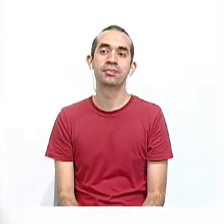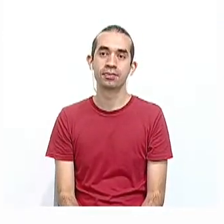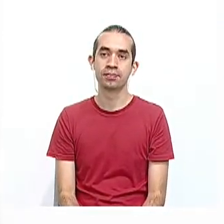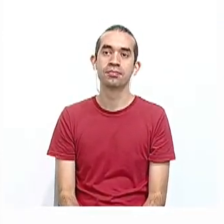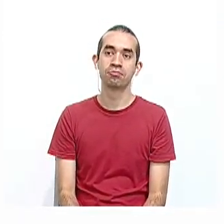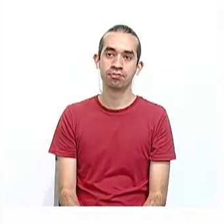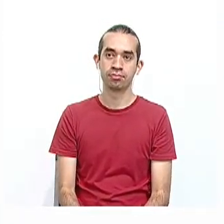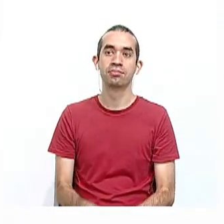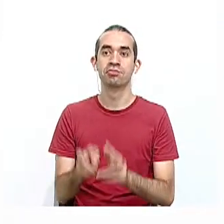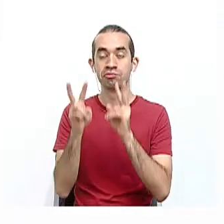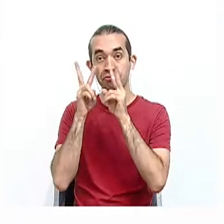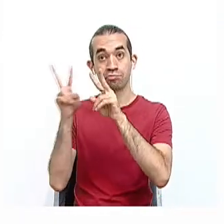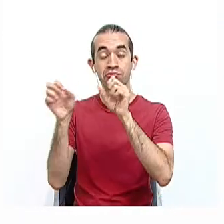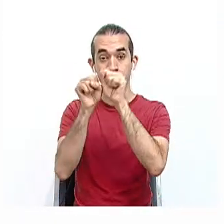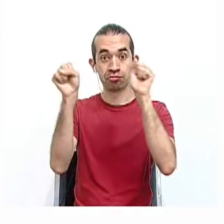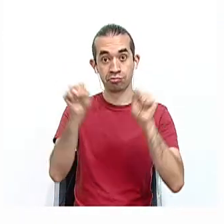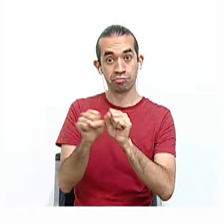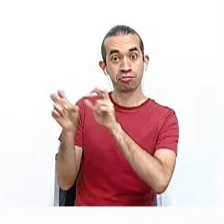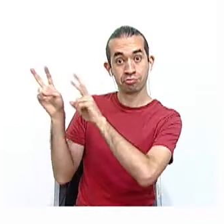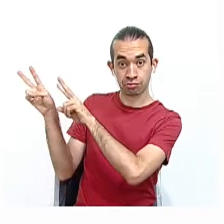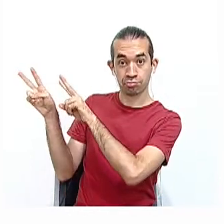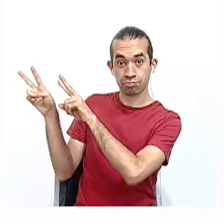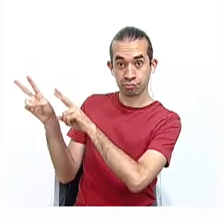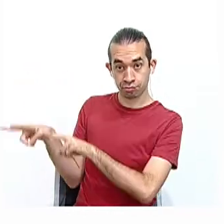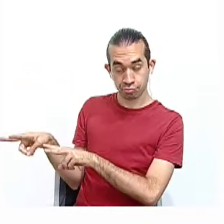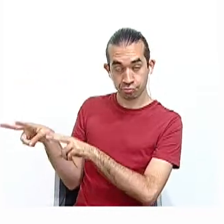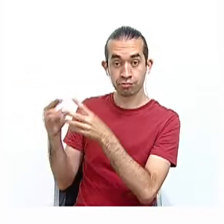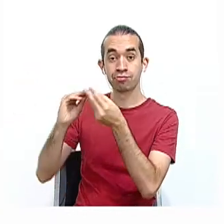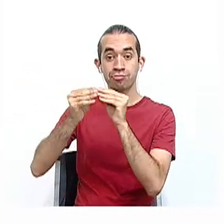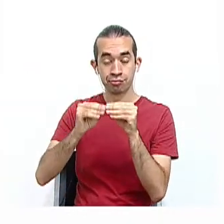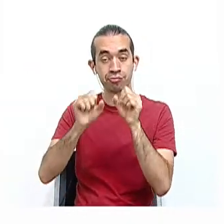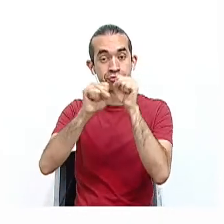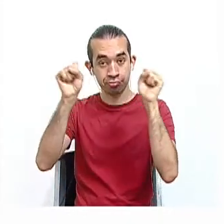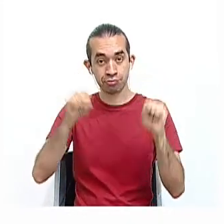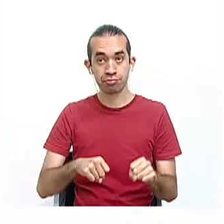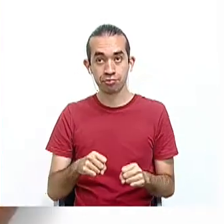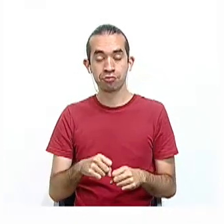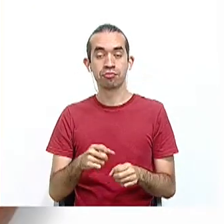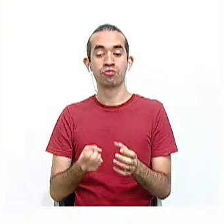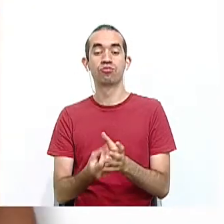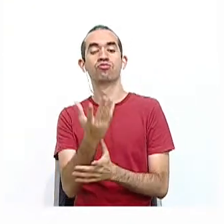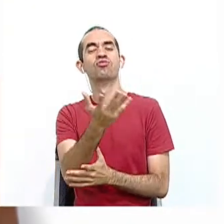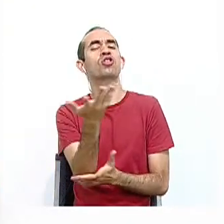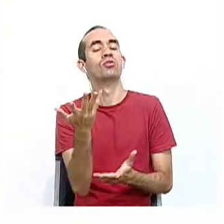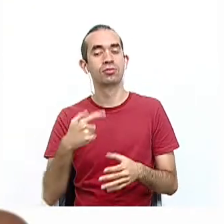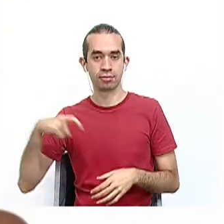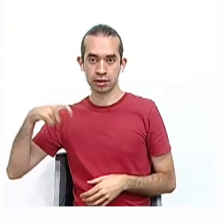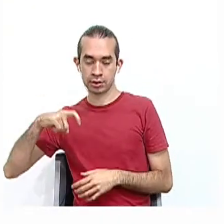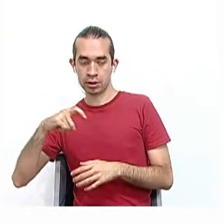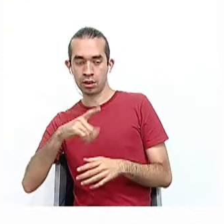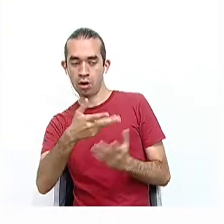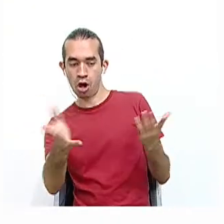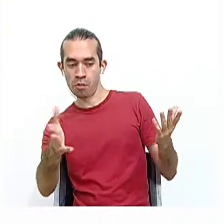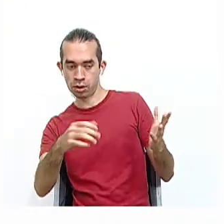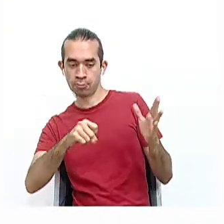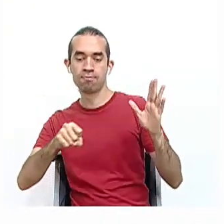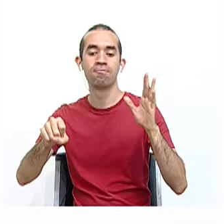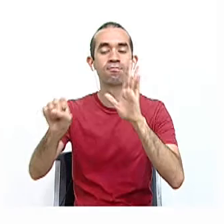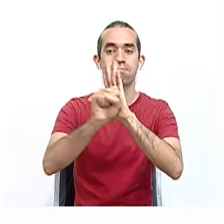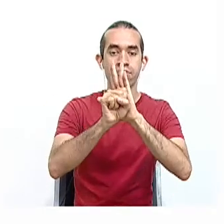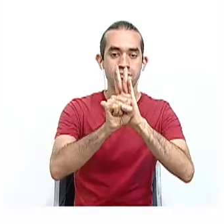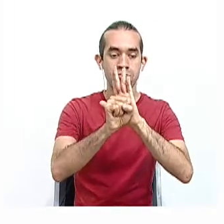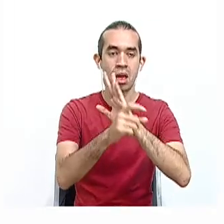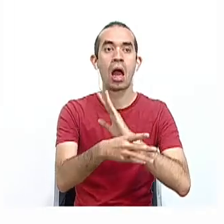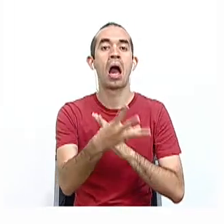Como vemos, los sistemas de numeración han surgido de la necesidad de otorgar un símbolo a los objetos que se desean